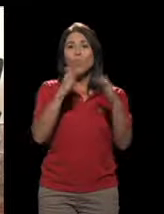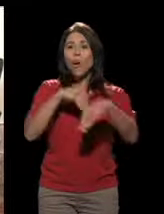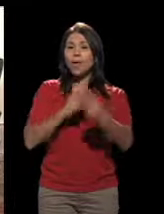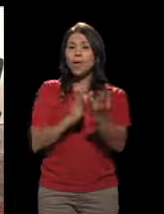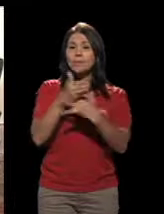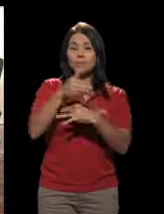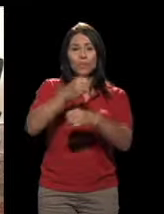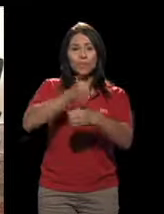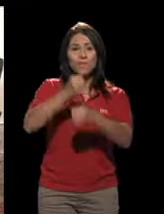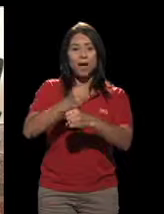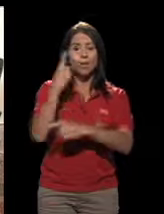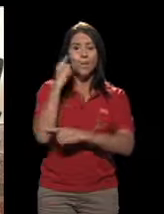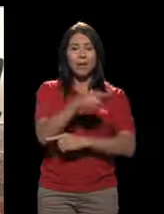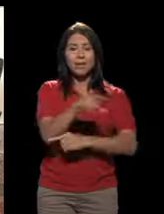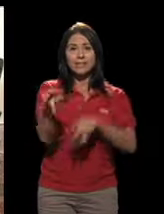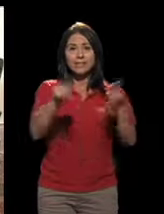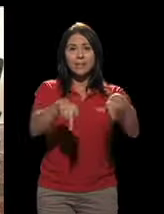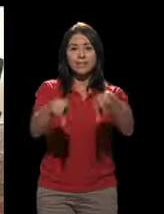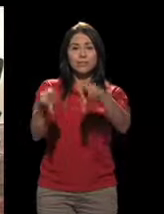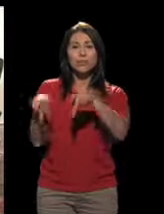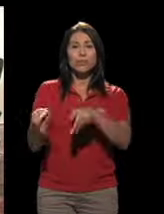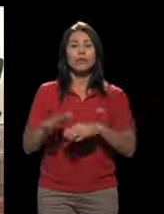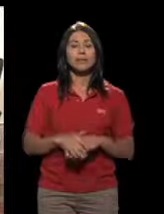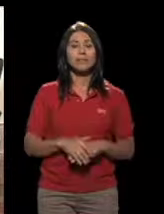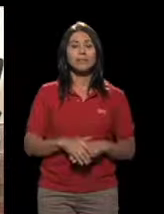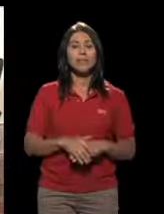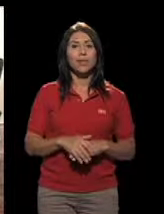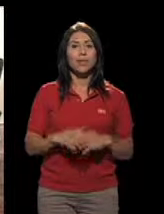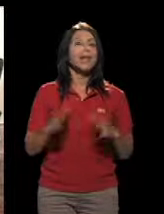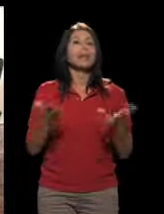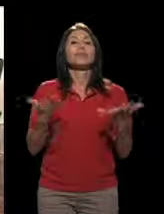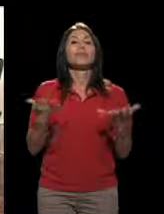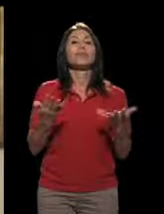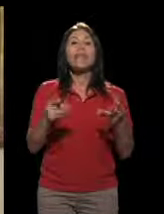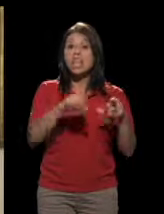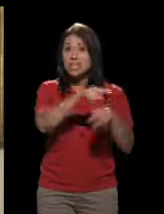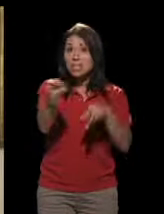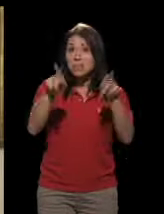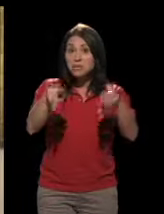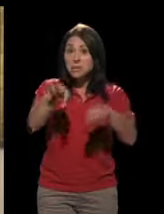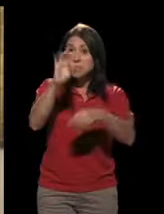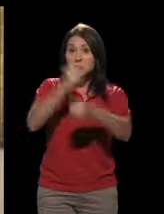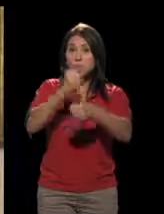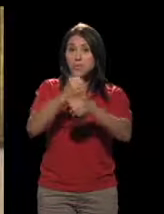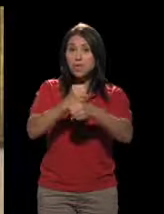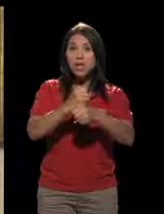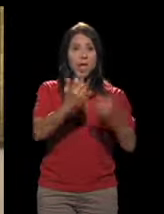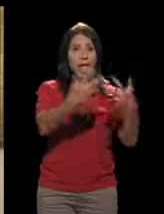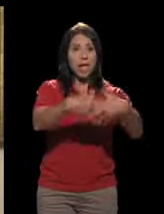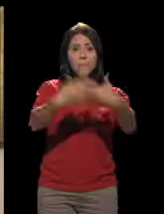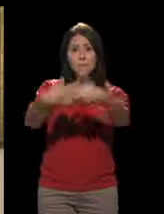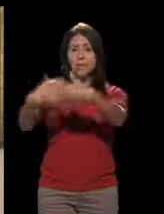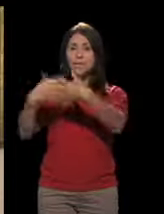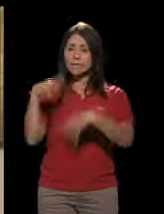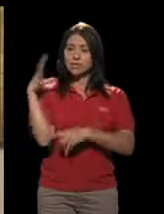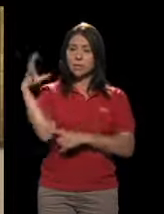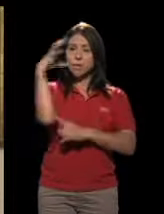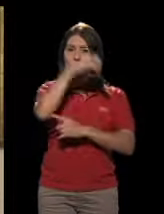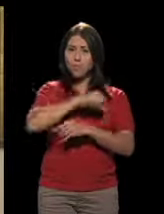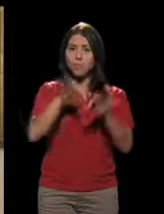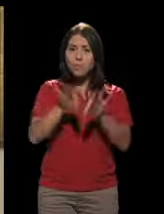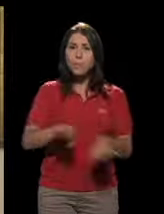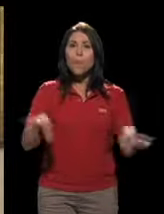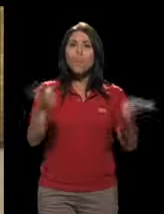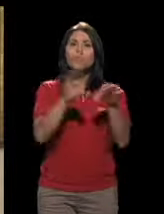para estas personas. Sí. ¿Cómo lograr, además de la inclusión laboral y que las empresas tengan conciencia de la